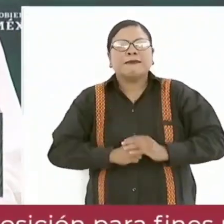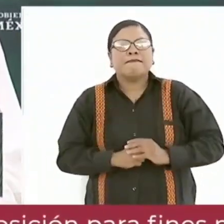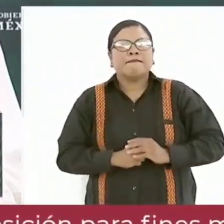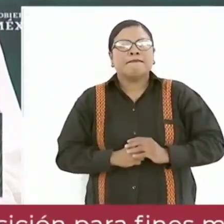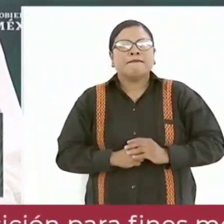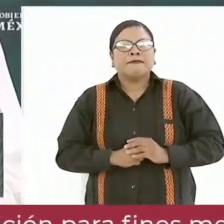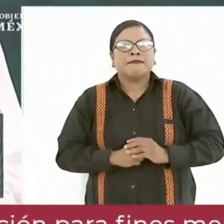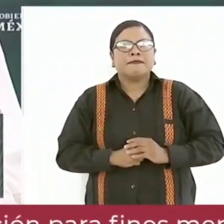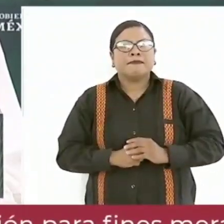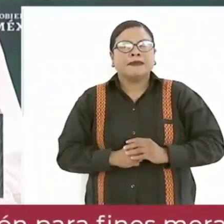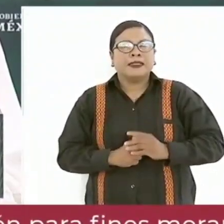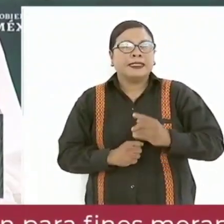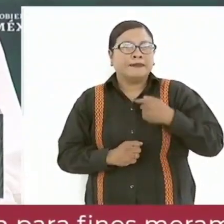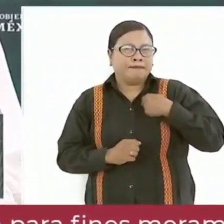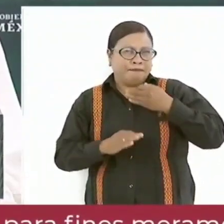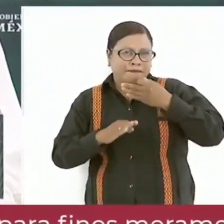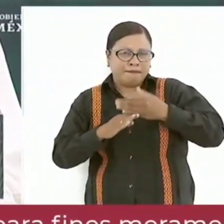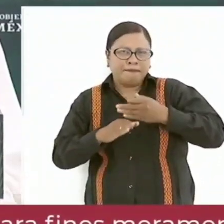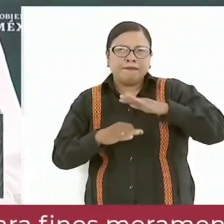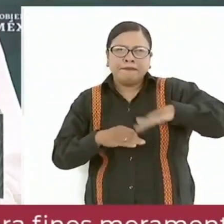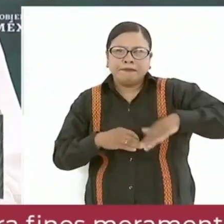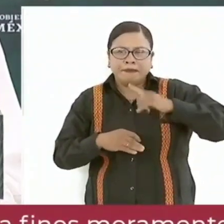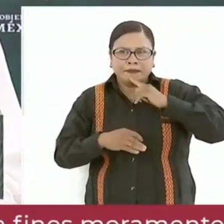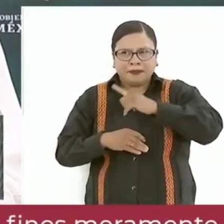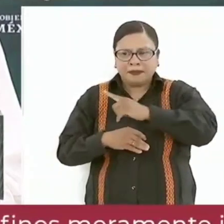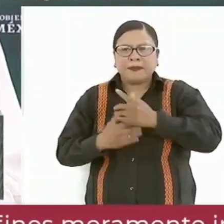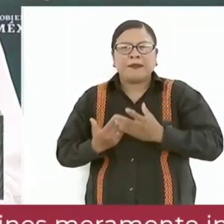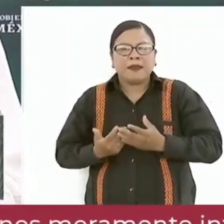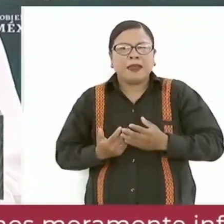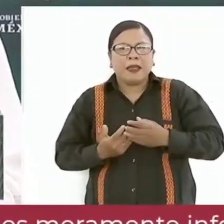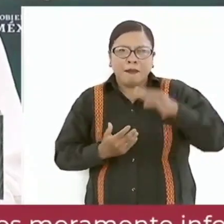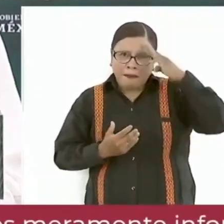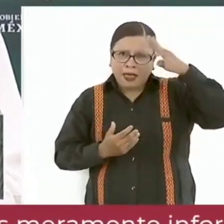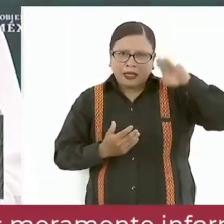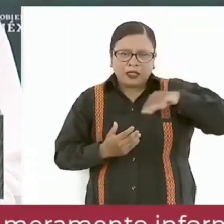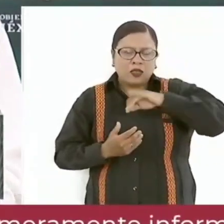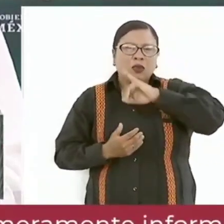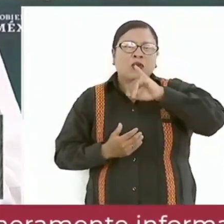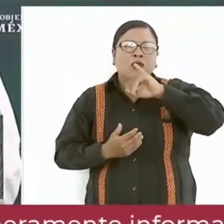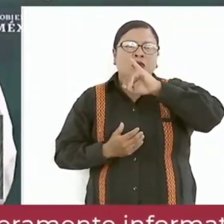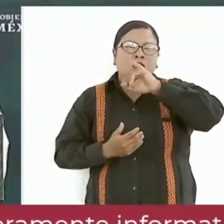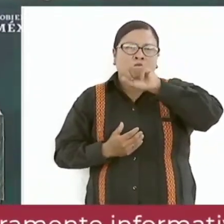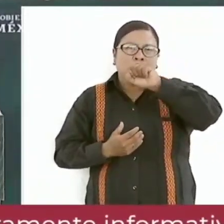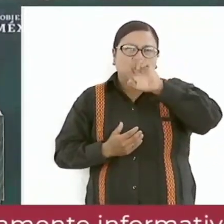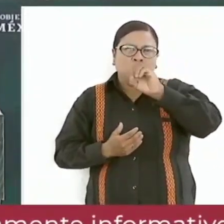Como lo mencionaba el maestro Zoé,